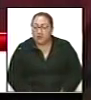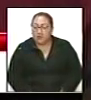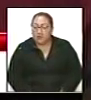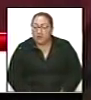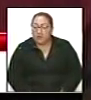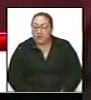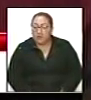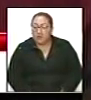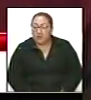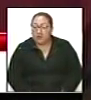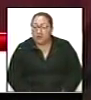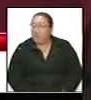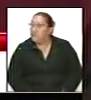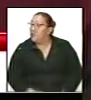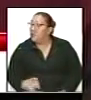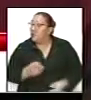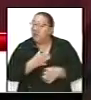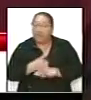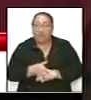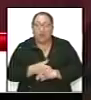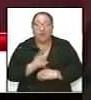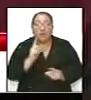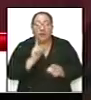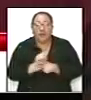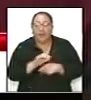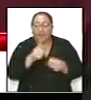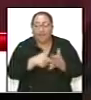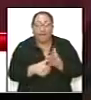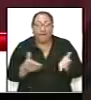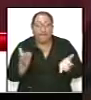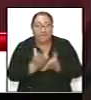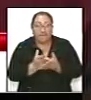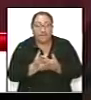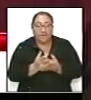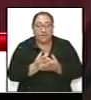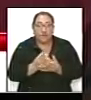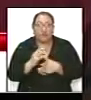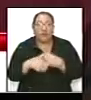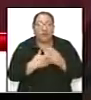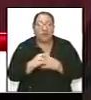sino entre lo que ha entrado a través de un documento y lo que ha entrado a través de otro.